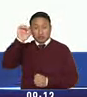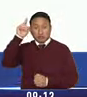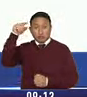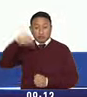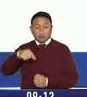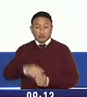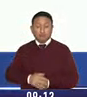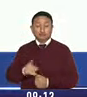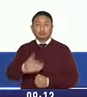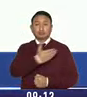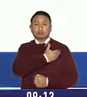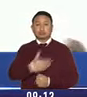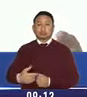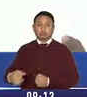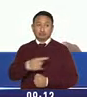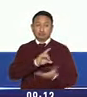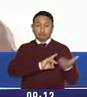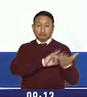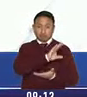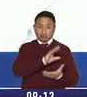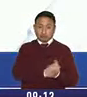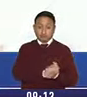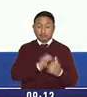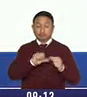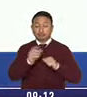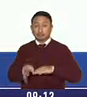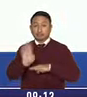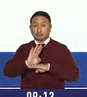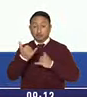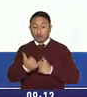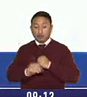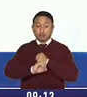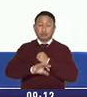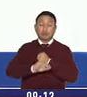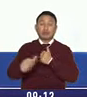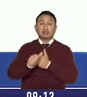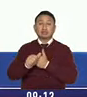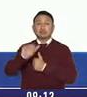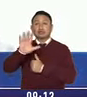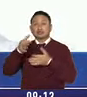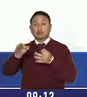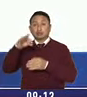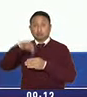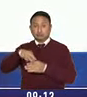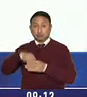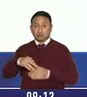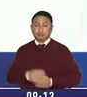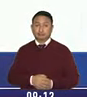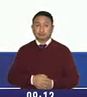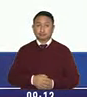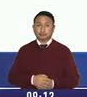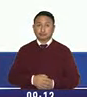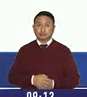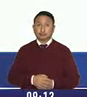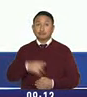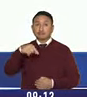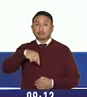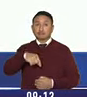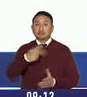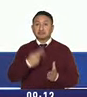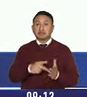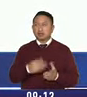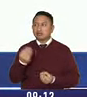buscan que el presidente se caiga, los asambleístas están más en campaña de cara a las elecciones del 5 de febrero que en la Asamblea Nacional, no vamos a saber hacia